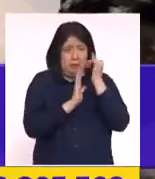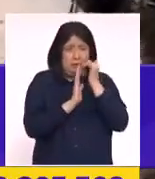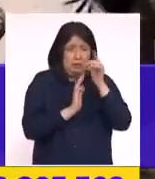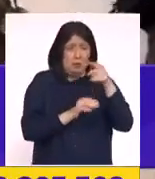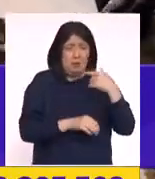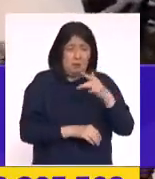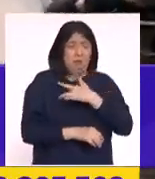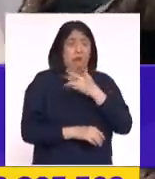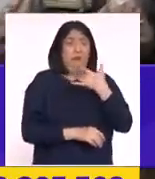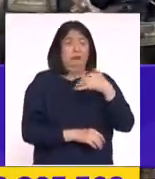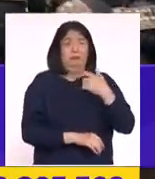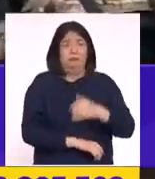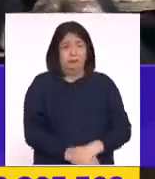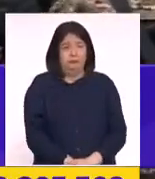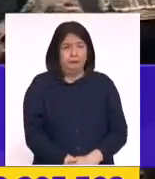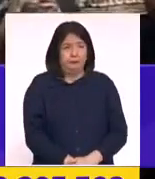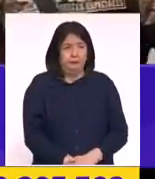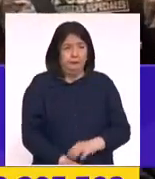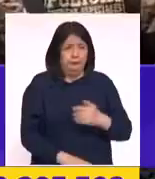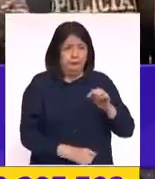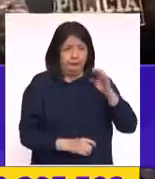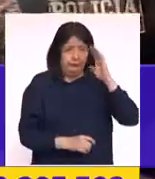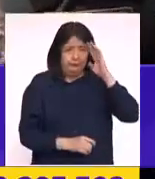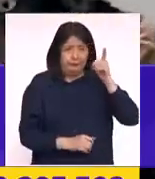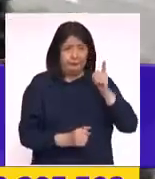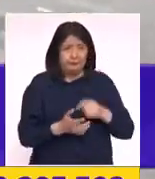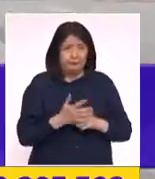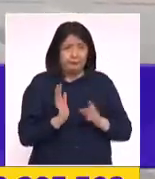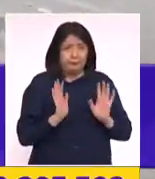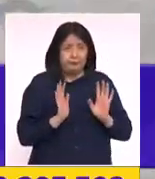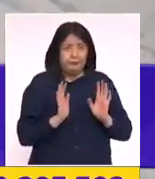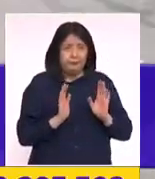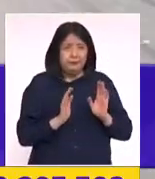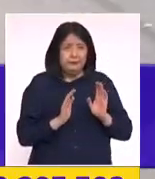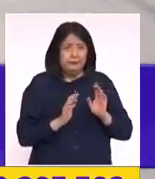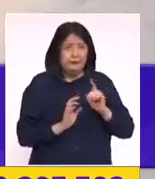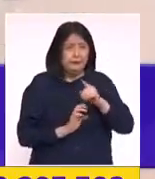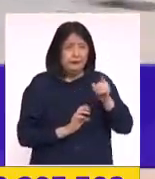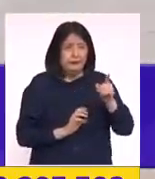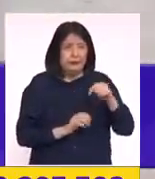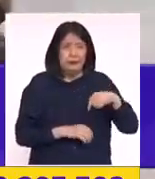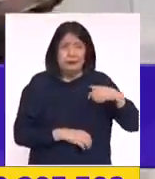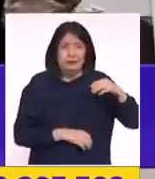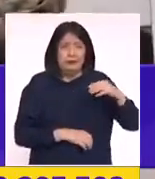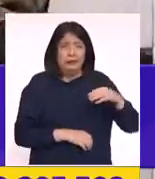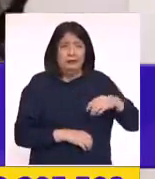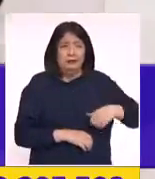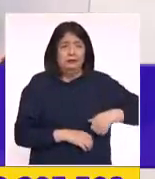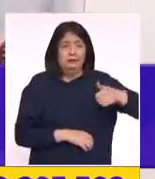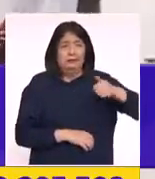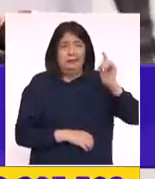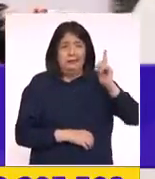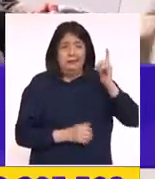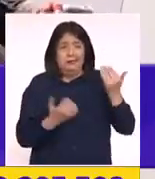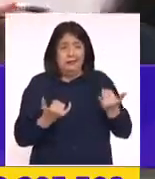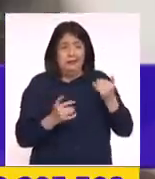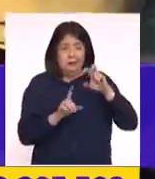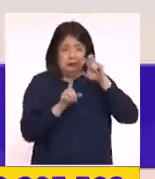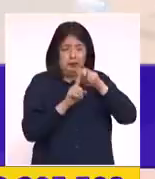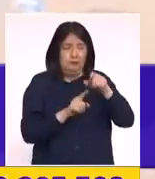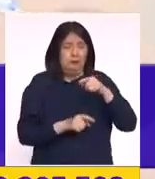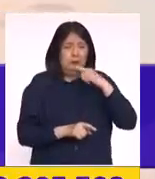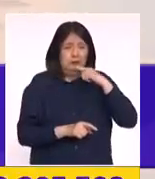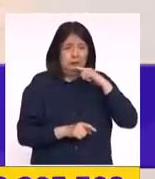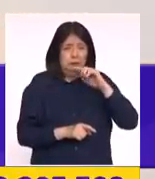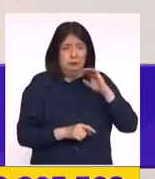han impactado a la policía, al momento, al mayor que estaba a cargo de acá, que vio a esta